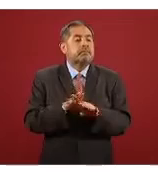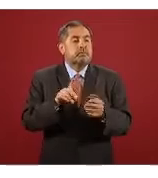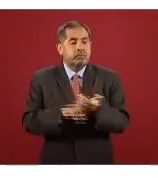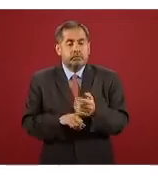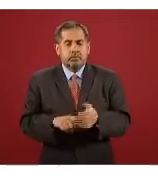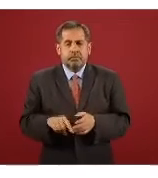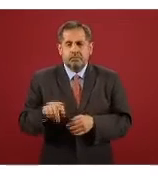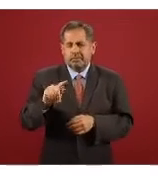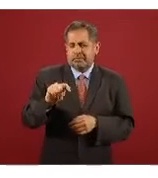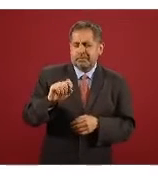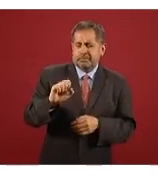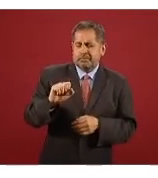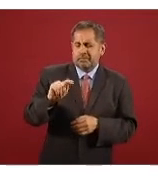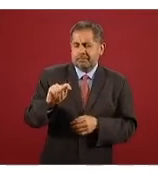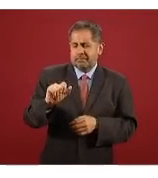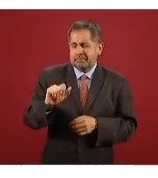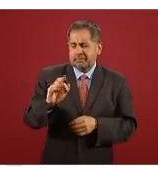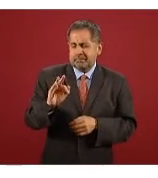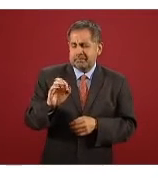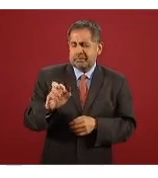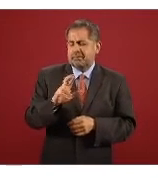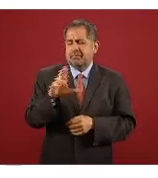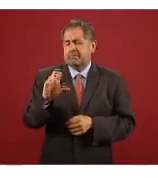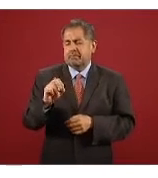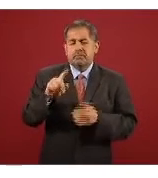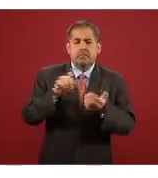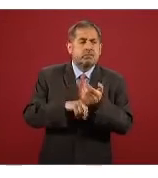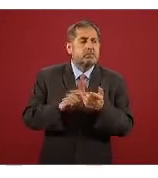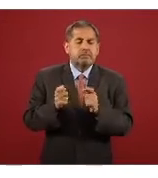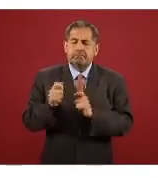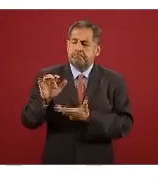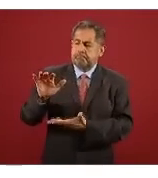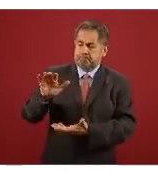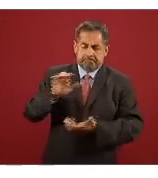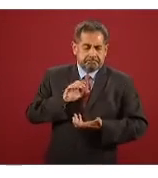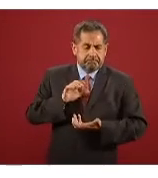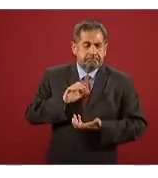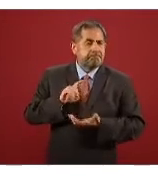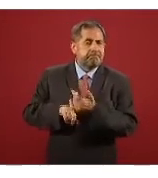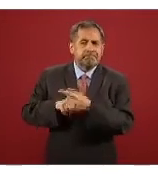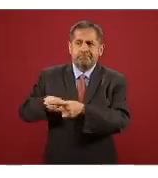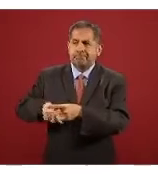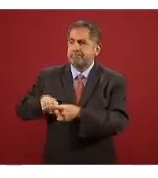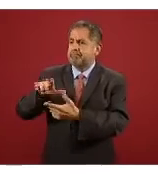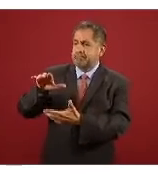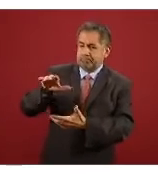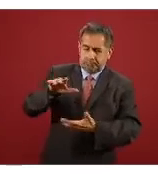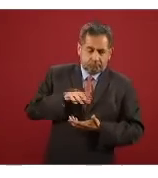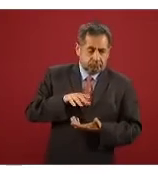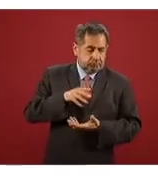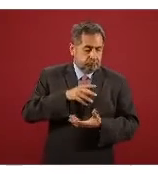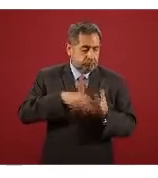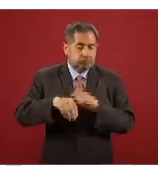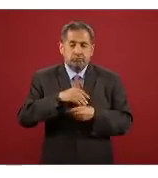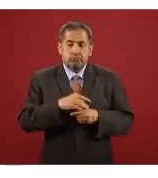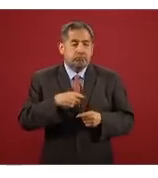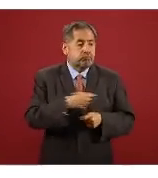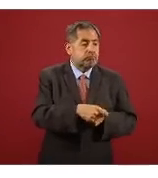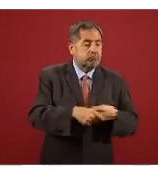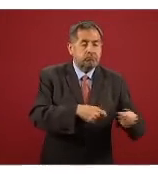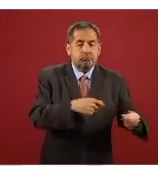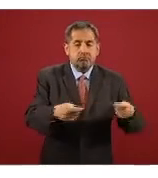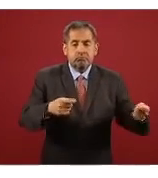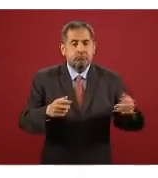con los testaferros, aquellas personas que están recibiendo recursos por parte de o que operan recursos